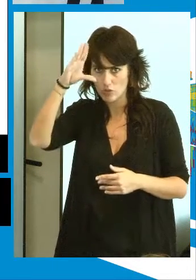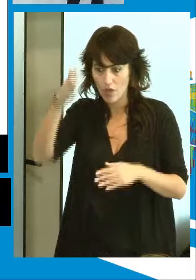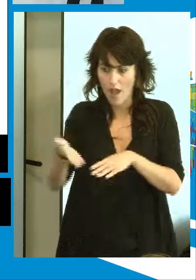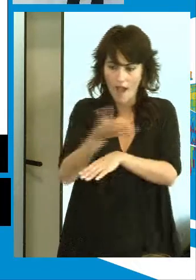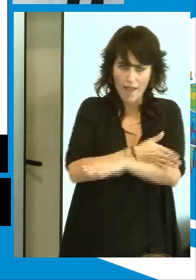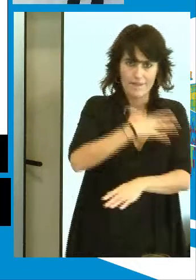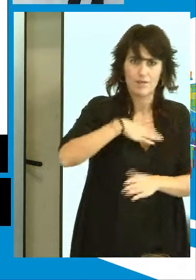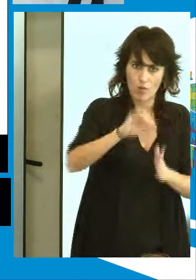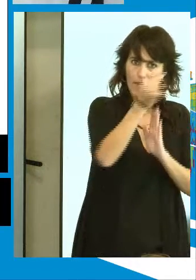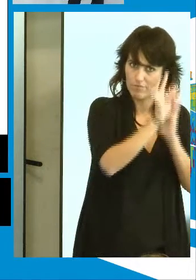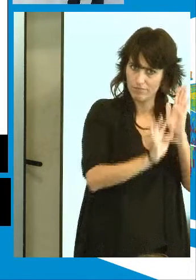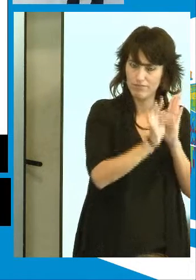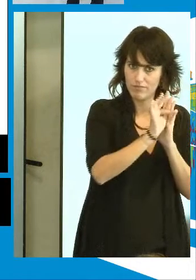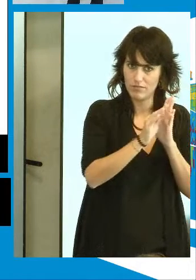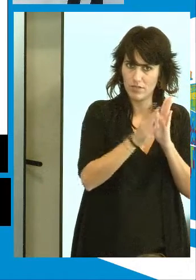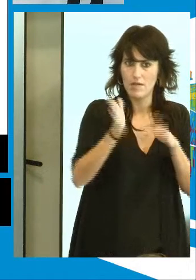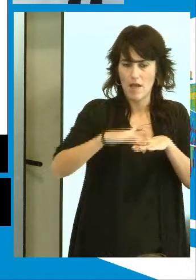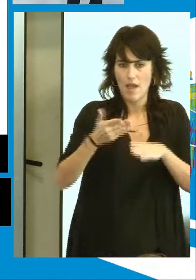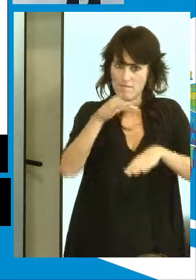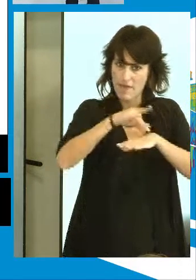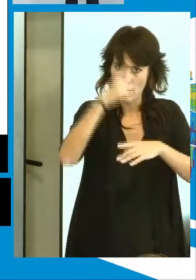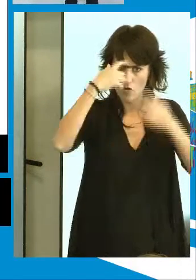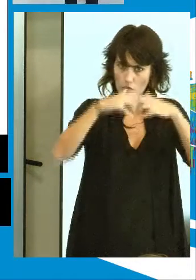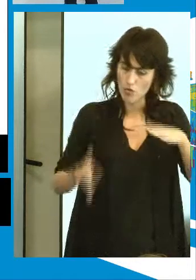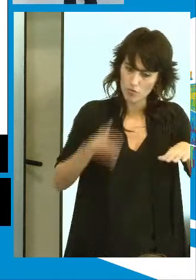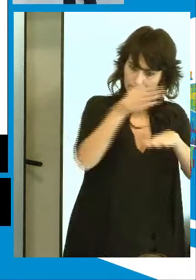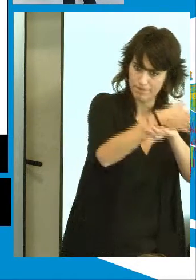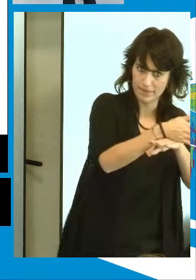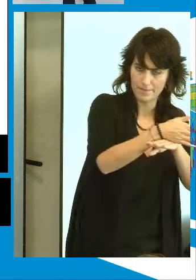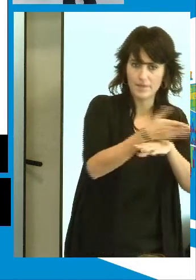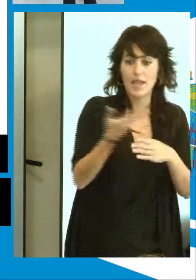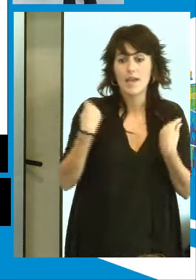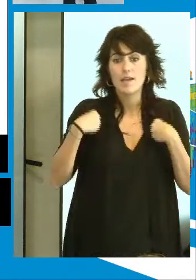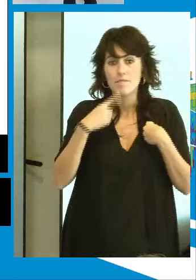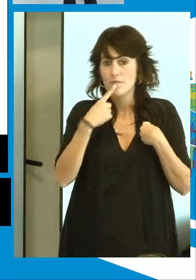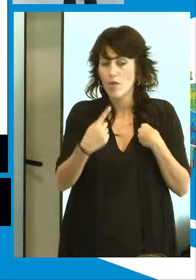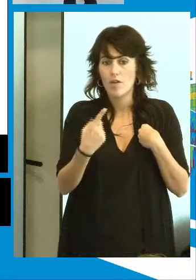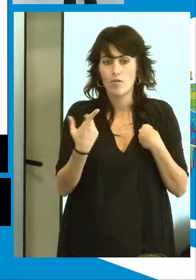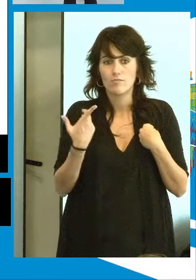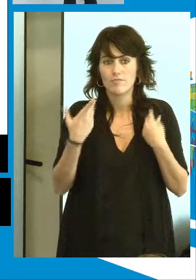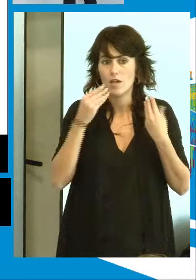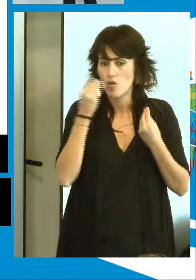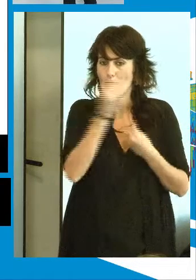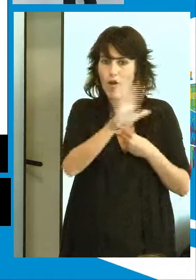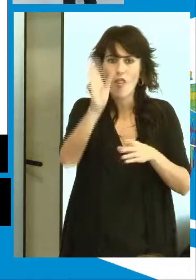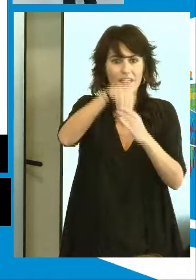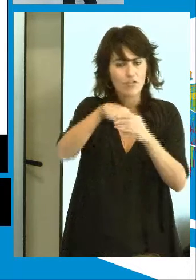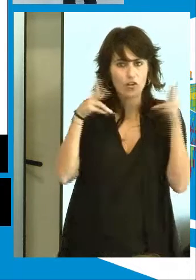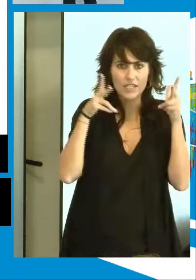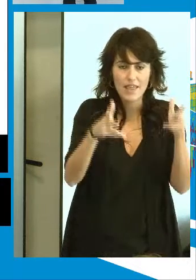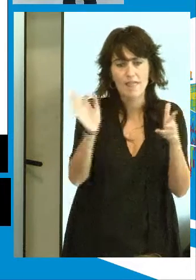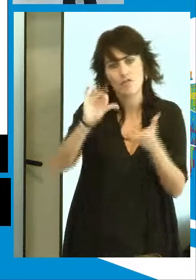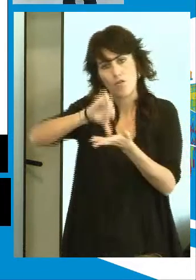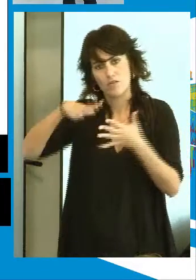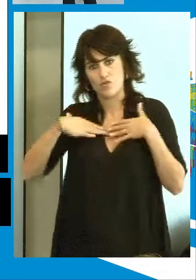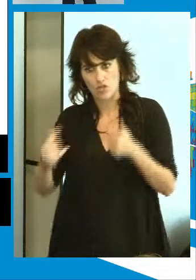alarma que haga que quieran ir al neurólogo. Y como os he comentado, lo suyo sería utilizarlo en residencias y en centros de